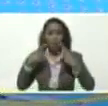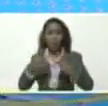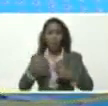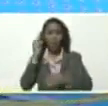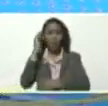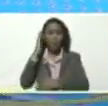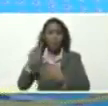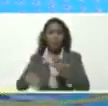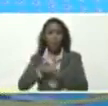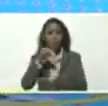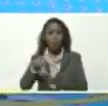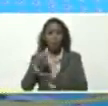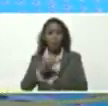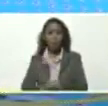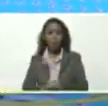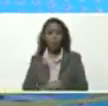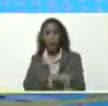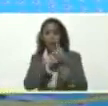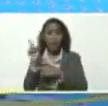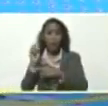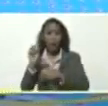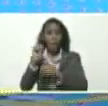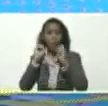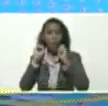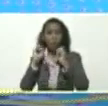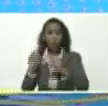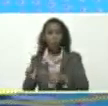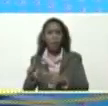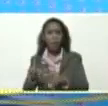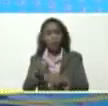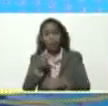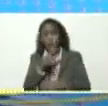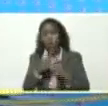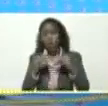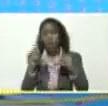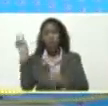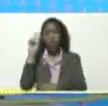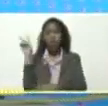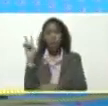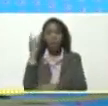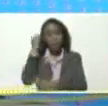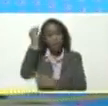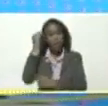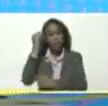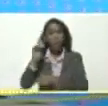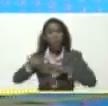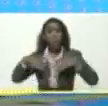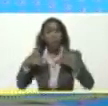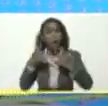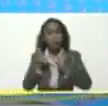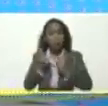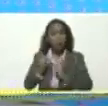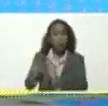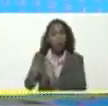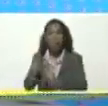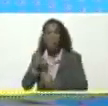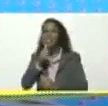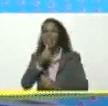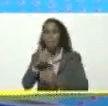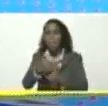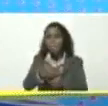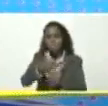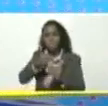Nacional. En esa oportunidad, bueno, toda Venezuela se imaginó cuál era la intención, quiénes estaban